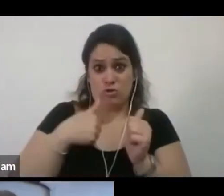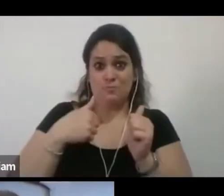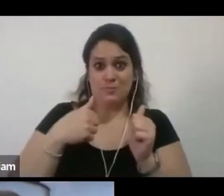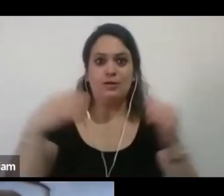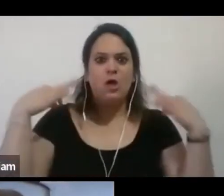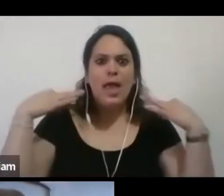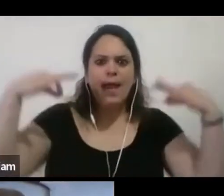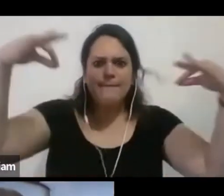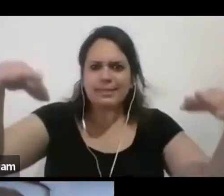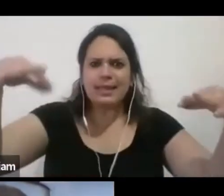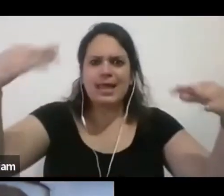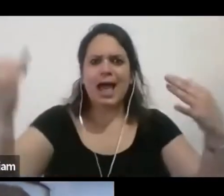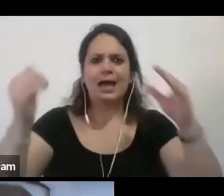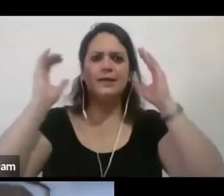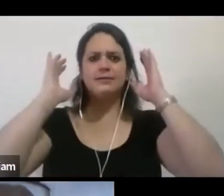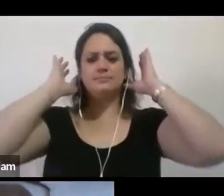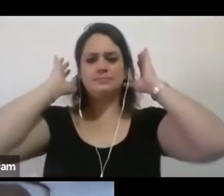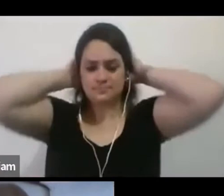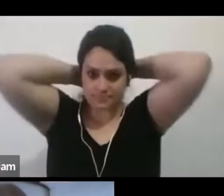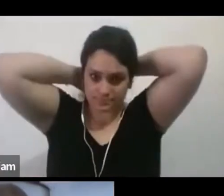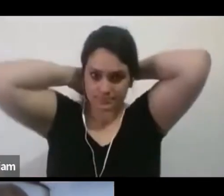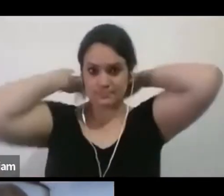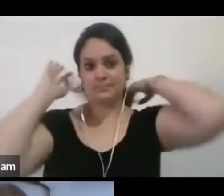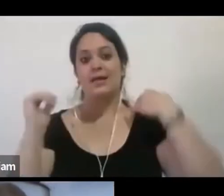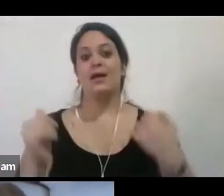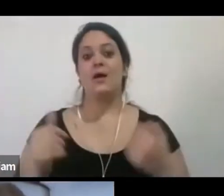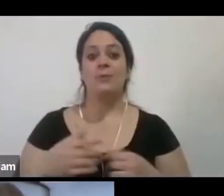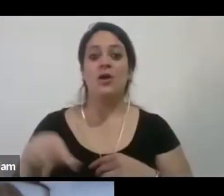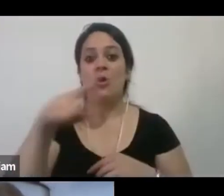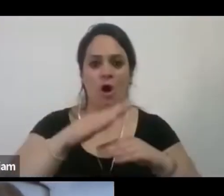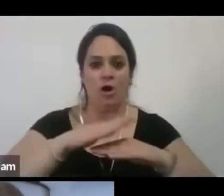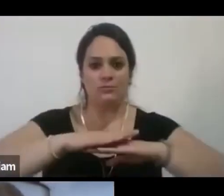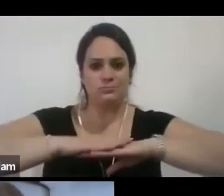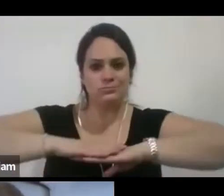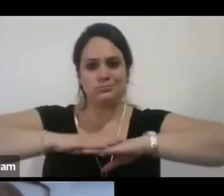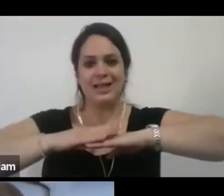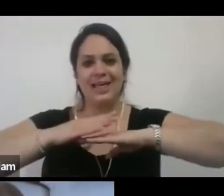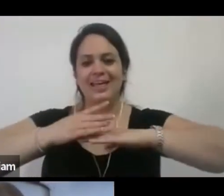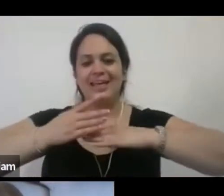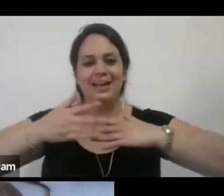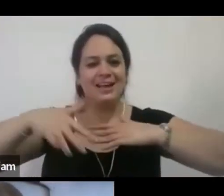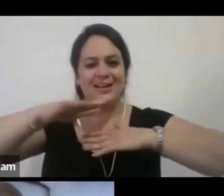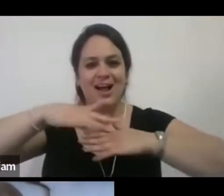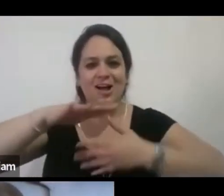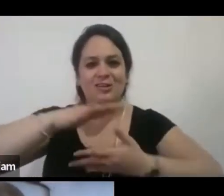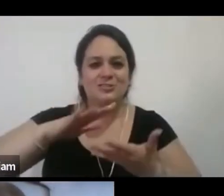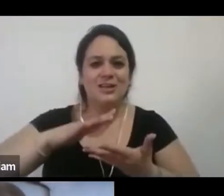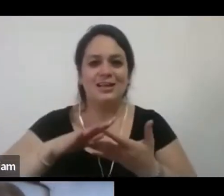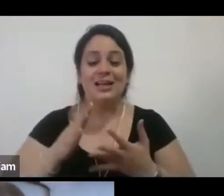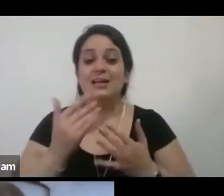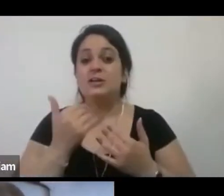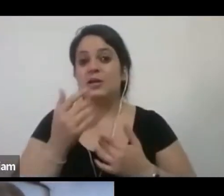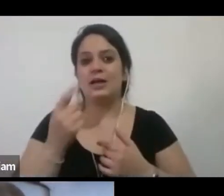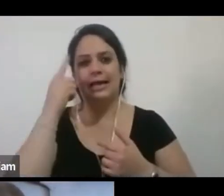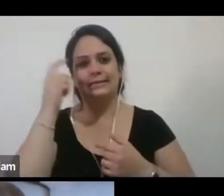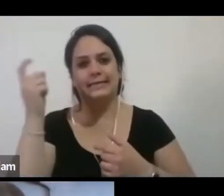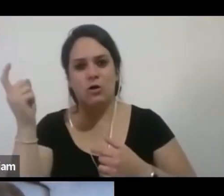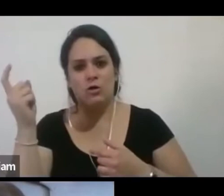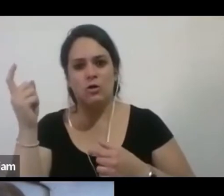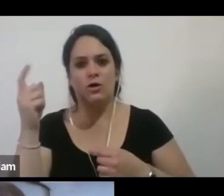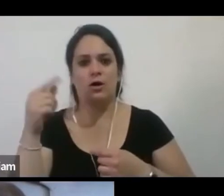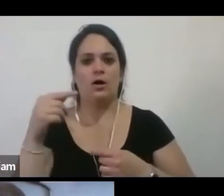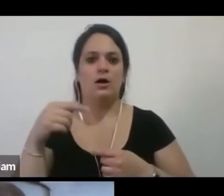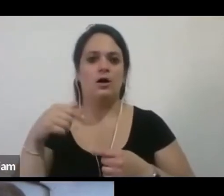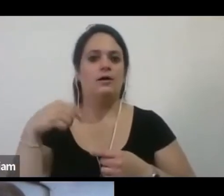que de su distinta disciplina tienen la empatía social, por más que pensáramos que la psicóloga va a estar sentada